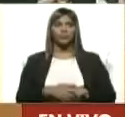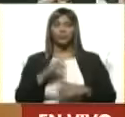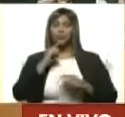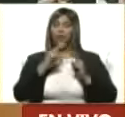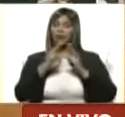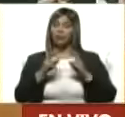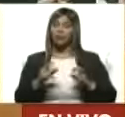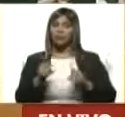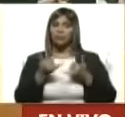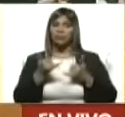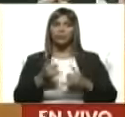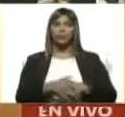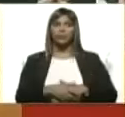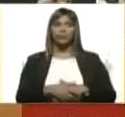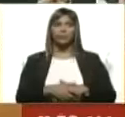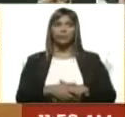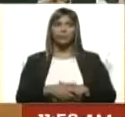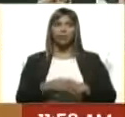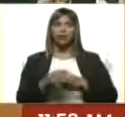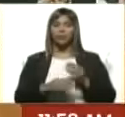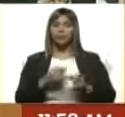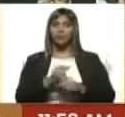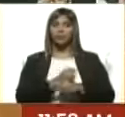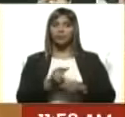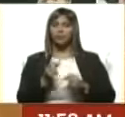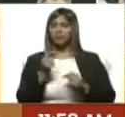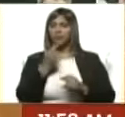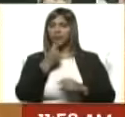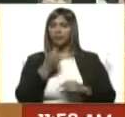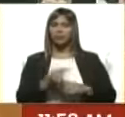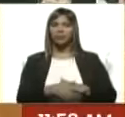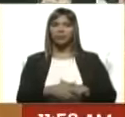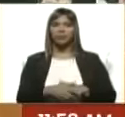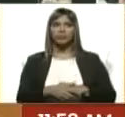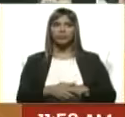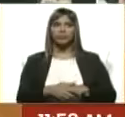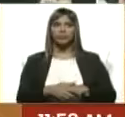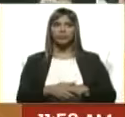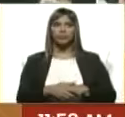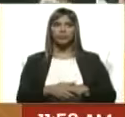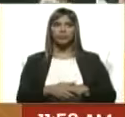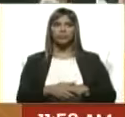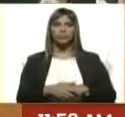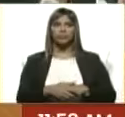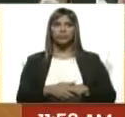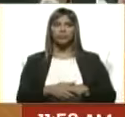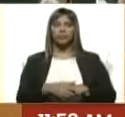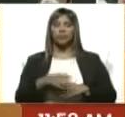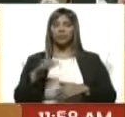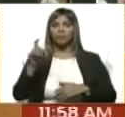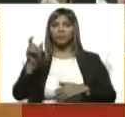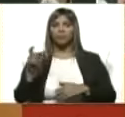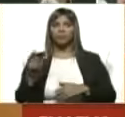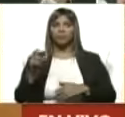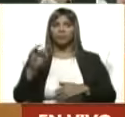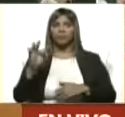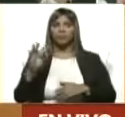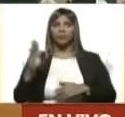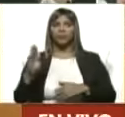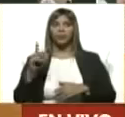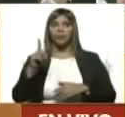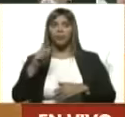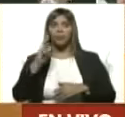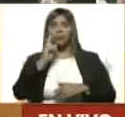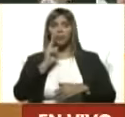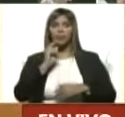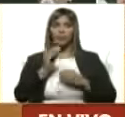chequémonos nosotros mismos. Hagamos este trabajito sencillo. Freddy se hizo una en Freddy Bernal, en Bolívar,